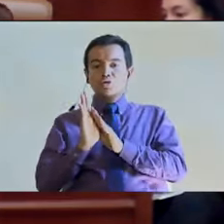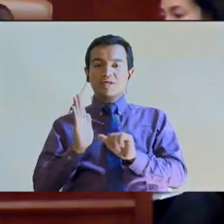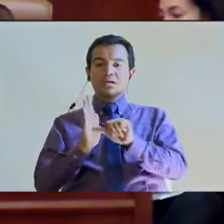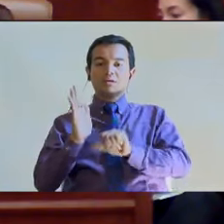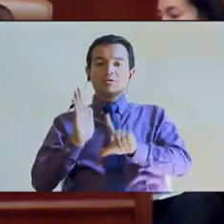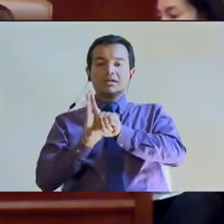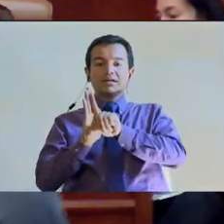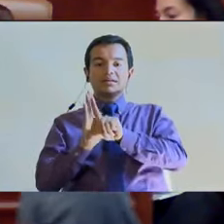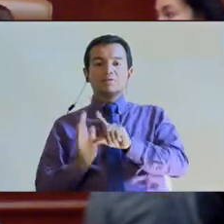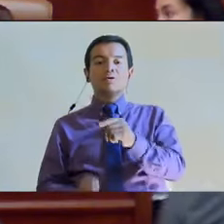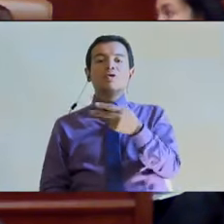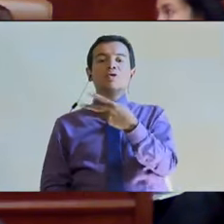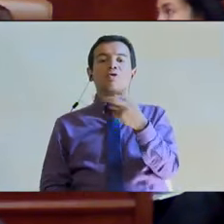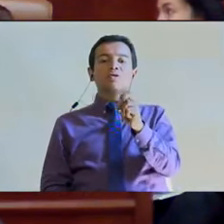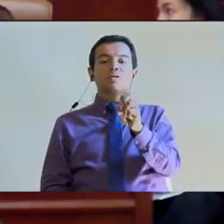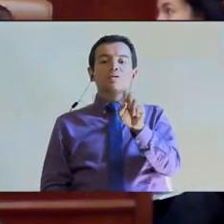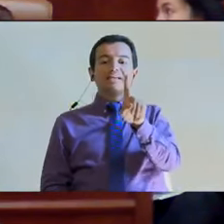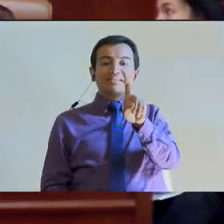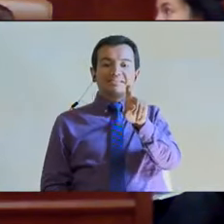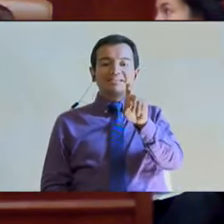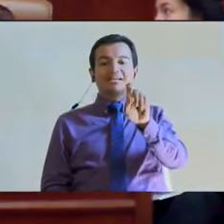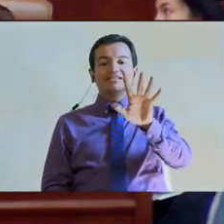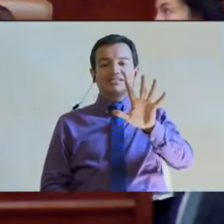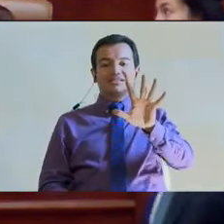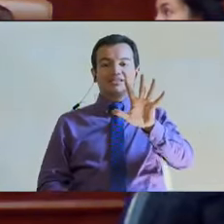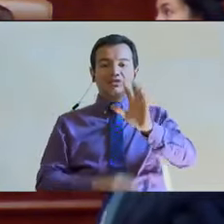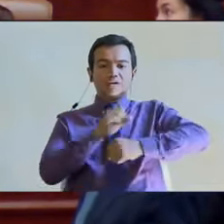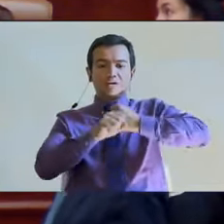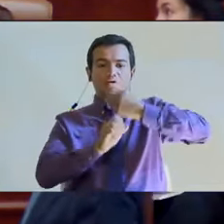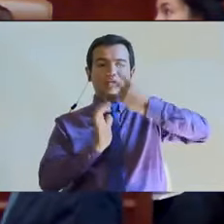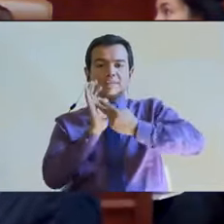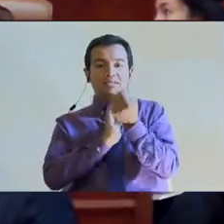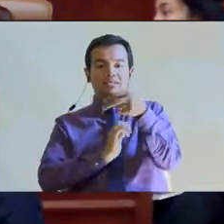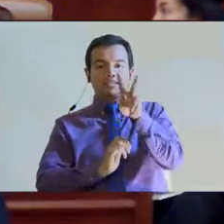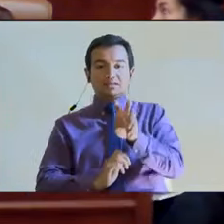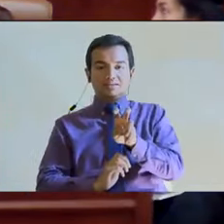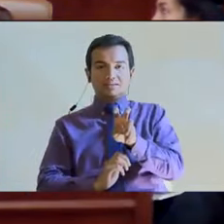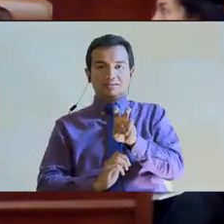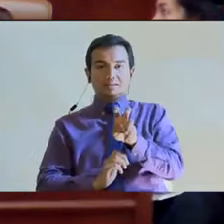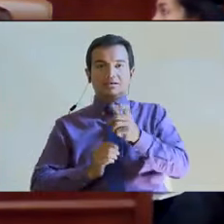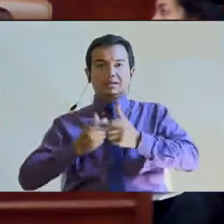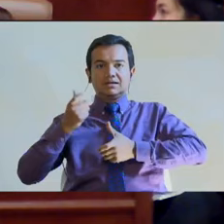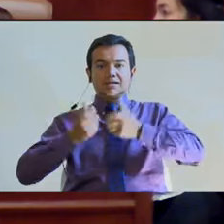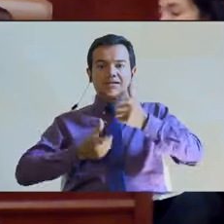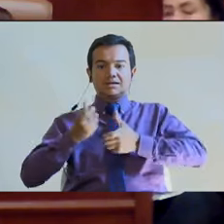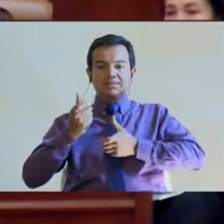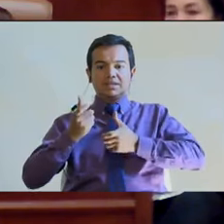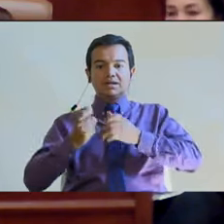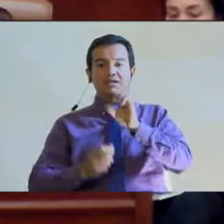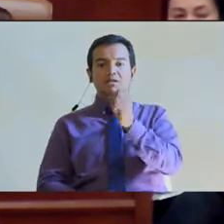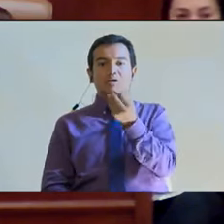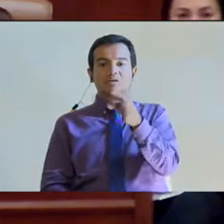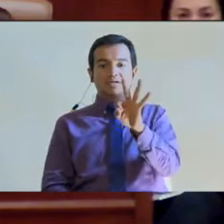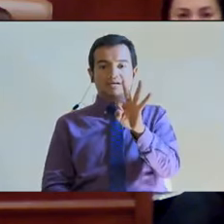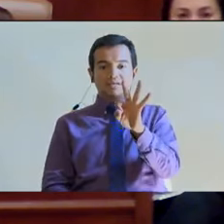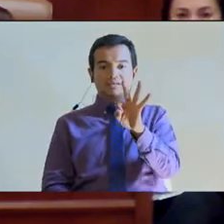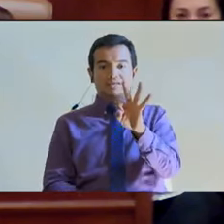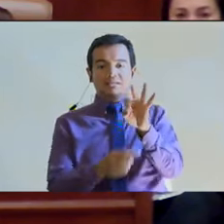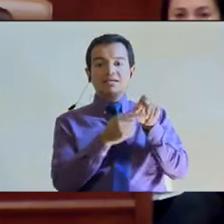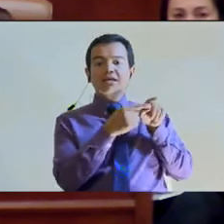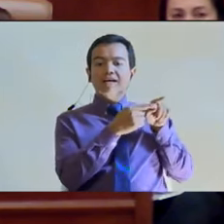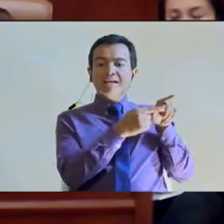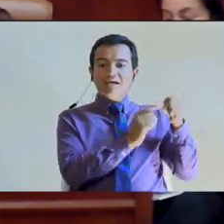legislativo 265 2017 cámara 01327